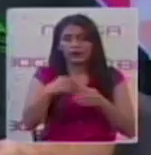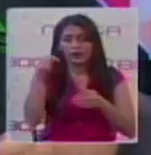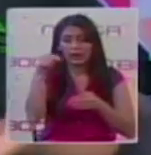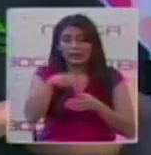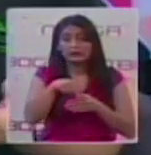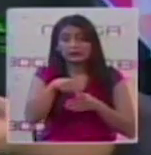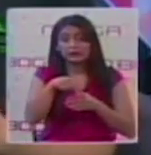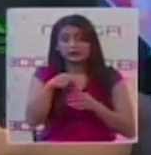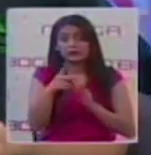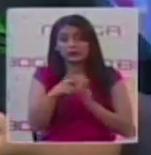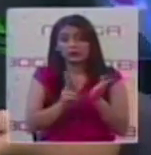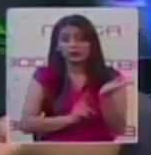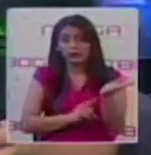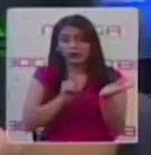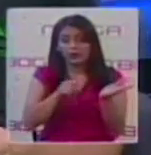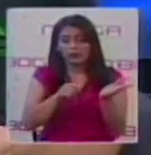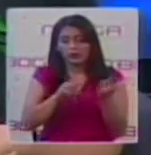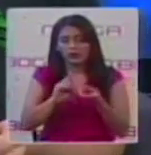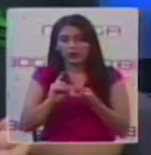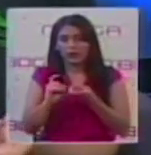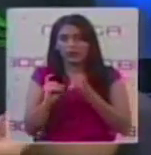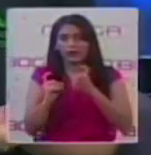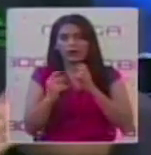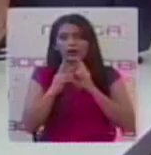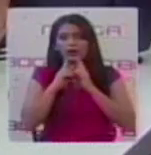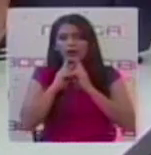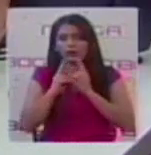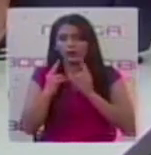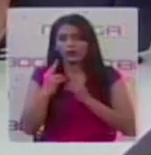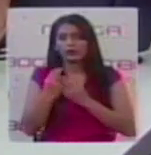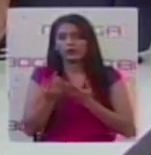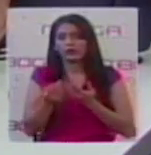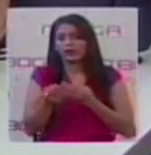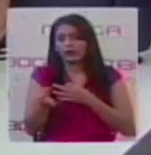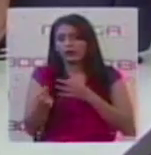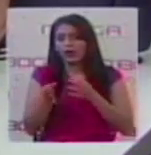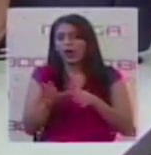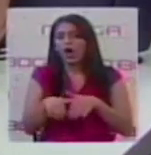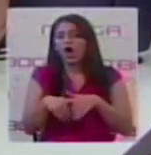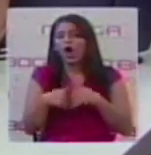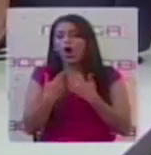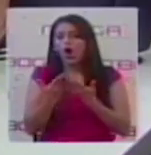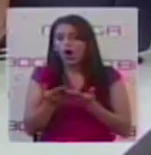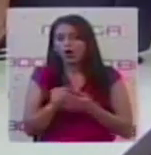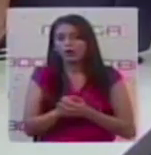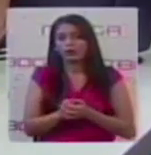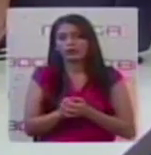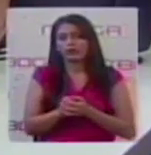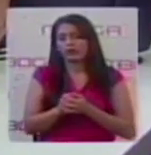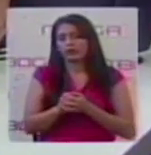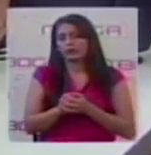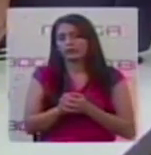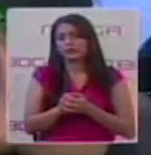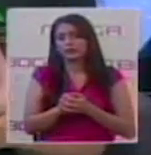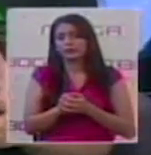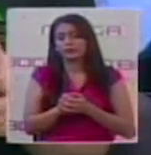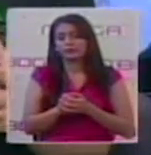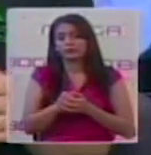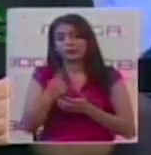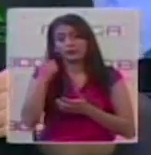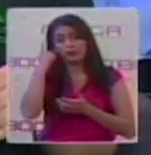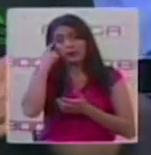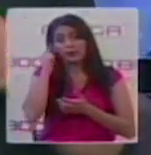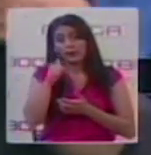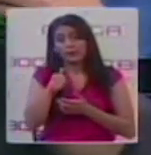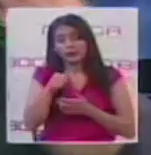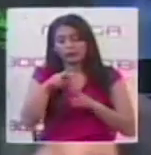resultados. Y los resultados se dan en estados financieros, que pueden ser los estados de resultados, balances generales. Tienen que analizar esa decisión